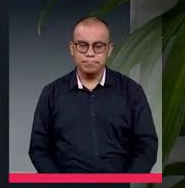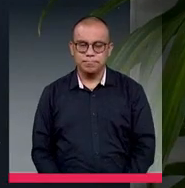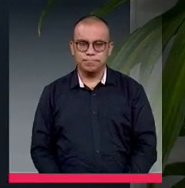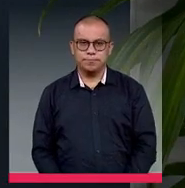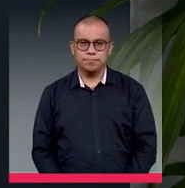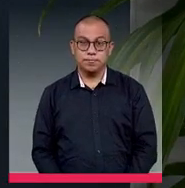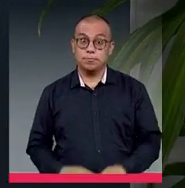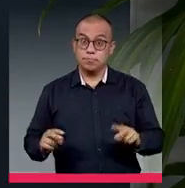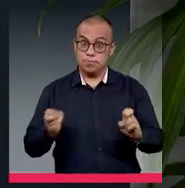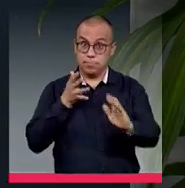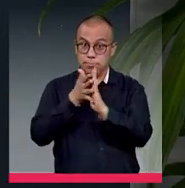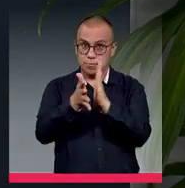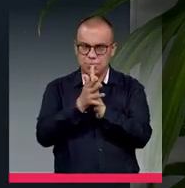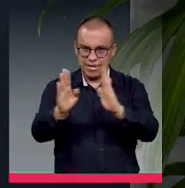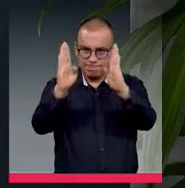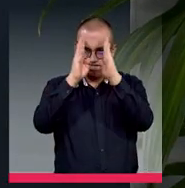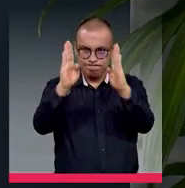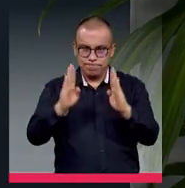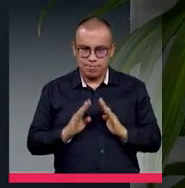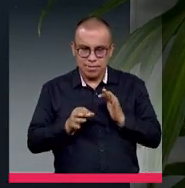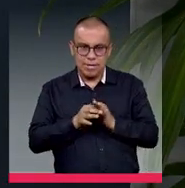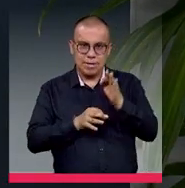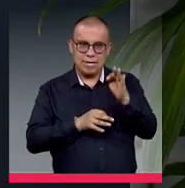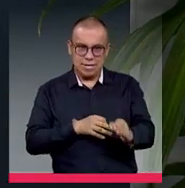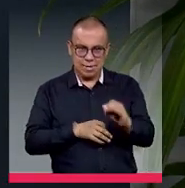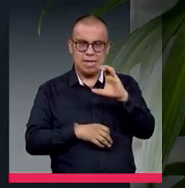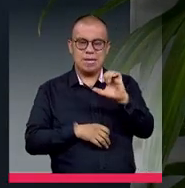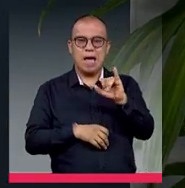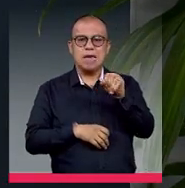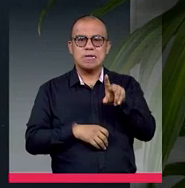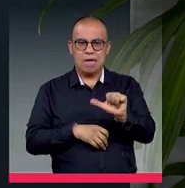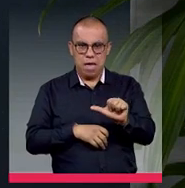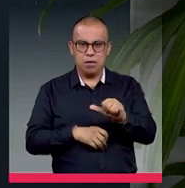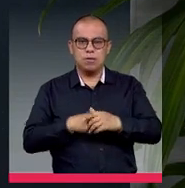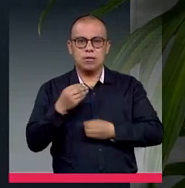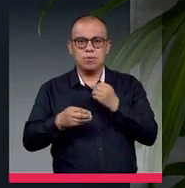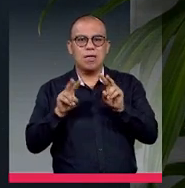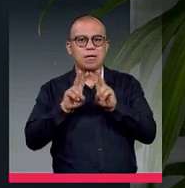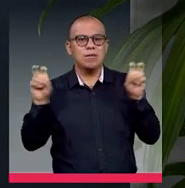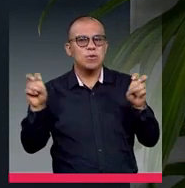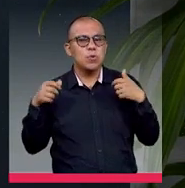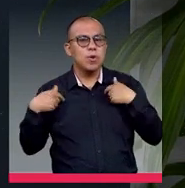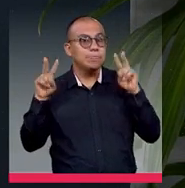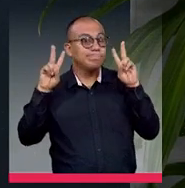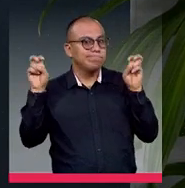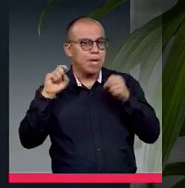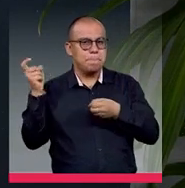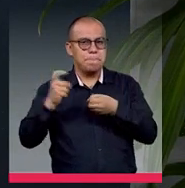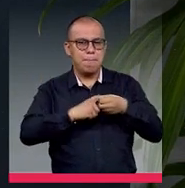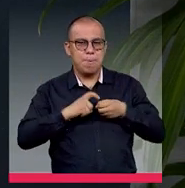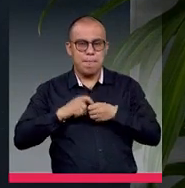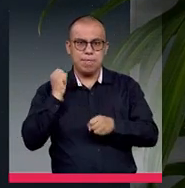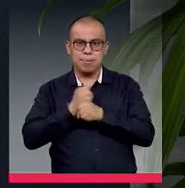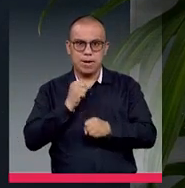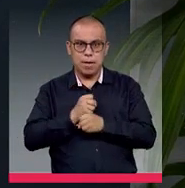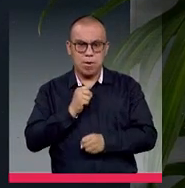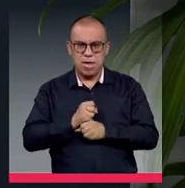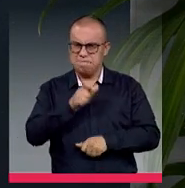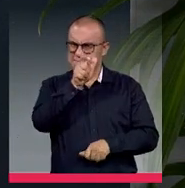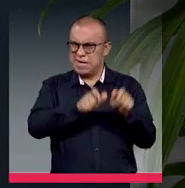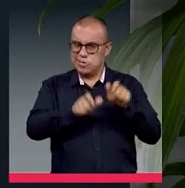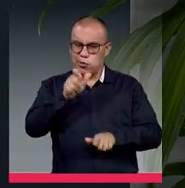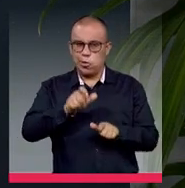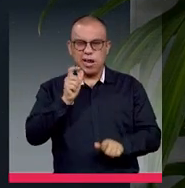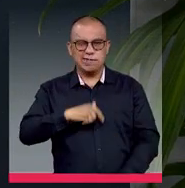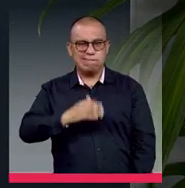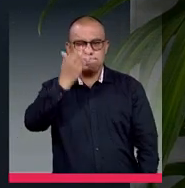Y atención a la siguiente información, porque desde el municipio de Cajicá se alertó a la ciudadanía por una presunta convocatoria de trabajo que personas inescrupulosas